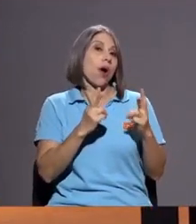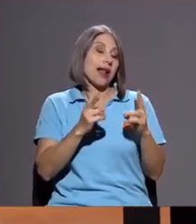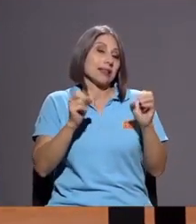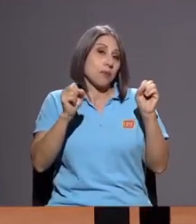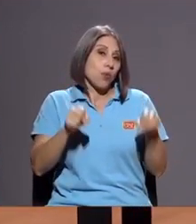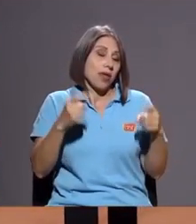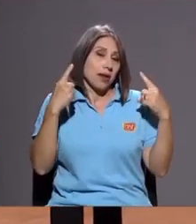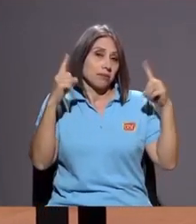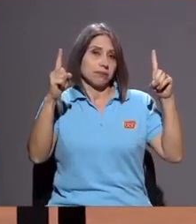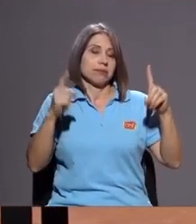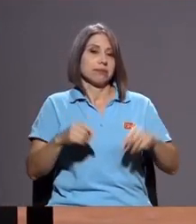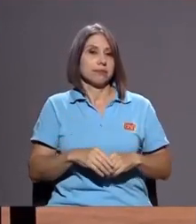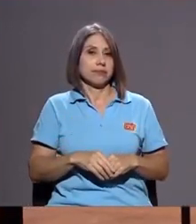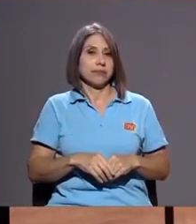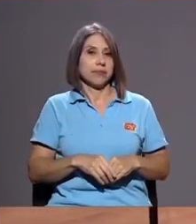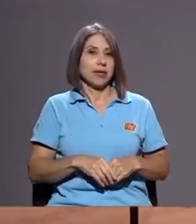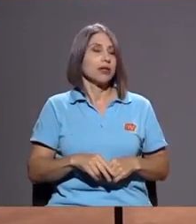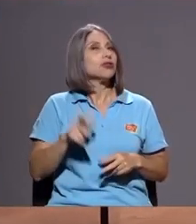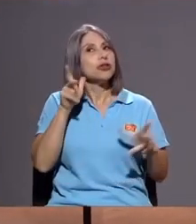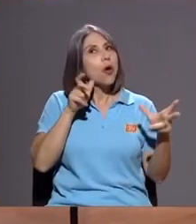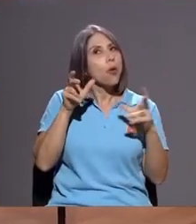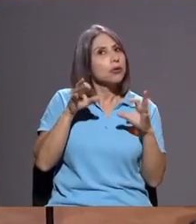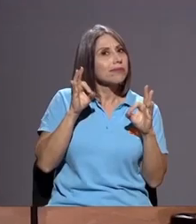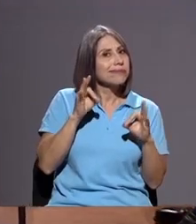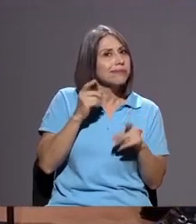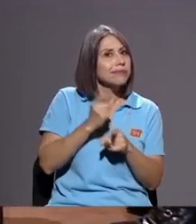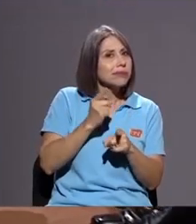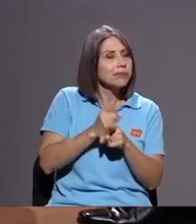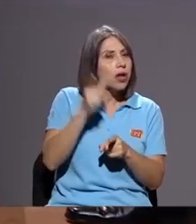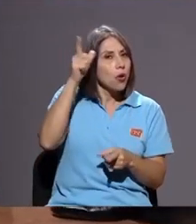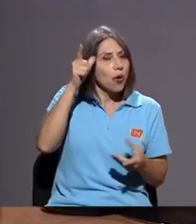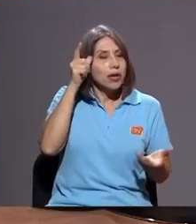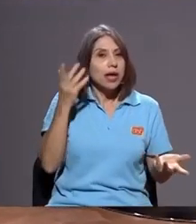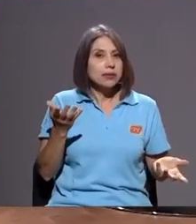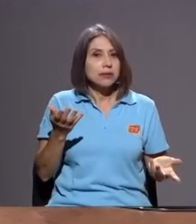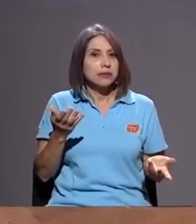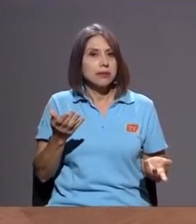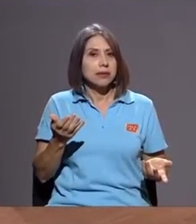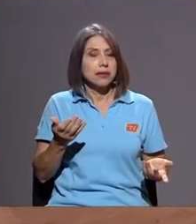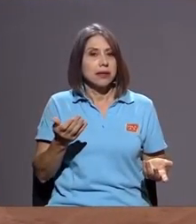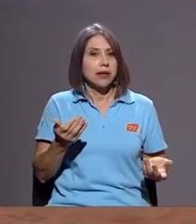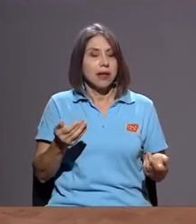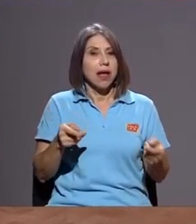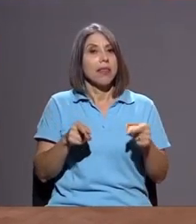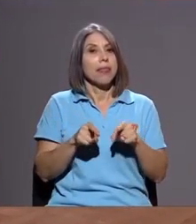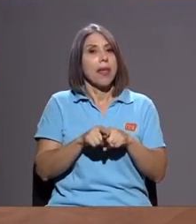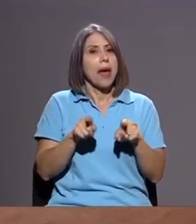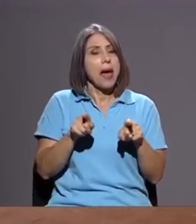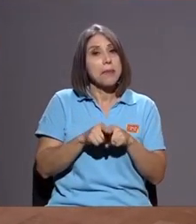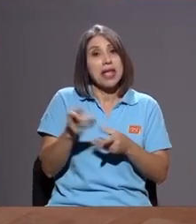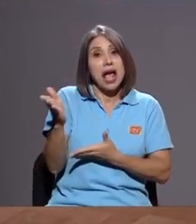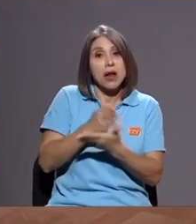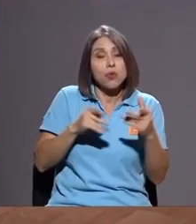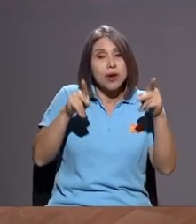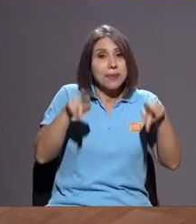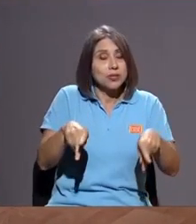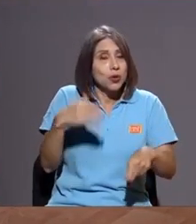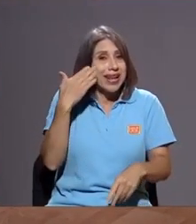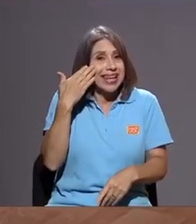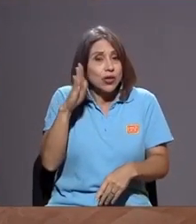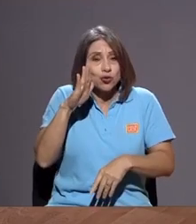pudieran. Suenan sensatas, suenan lógicas. Hasta alguien que no conoce